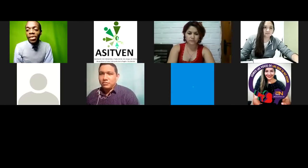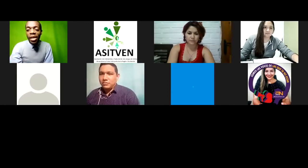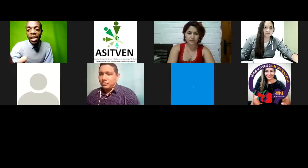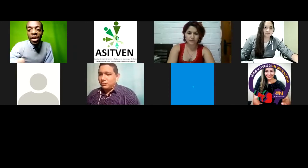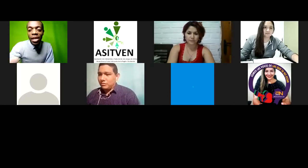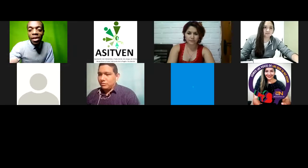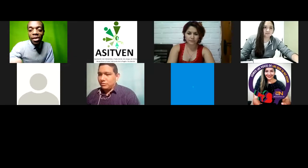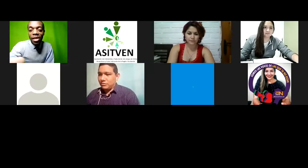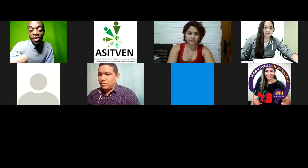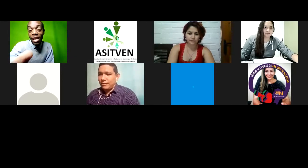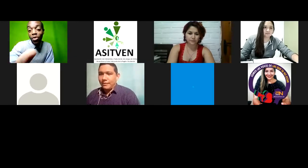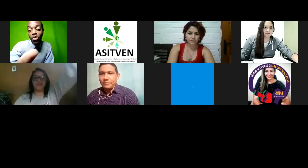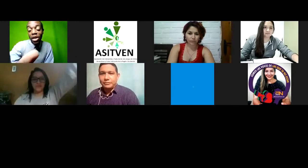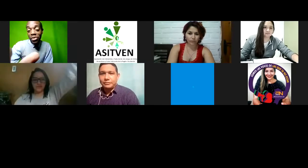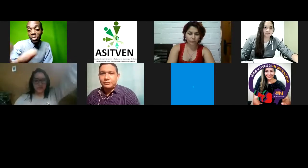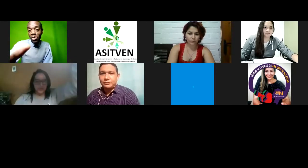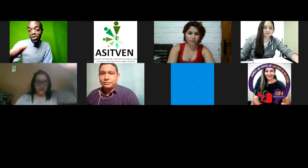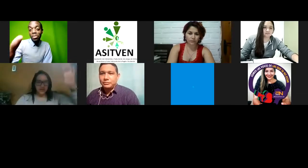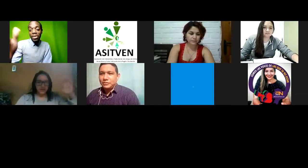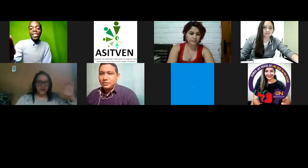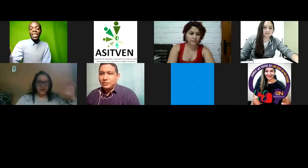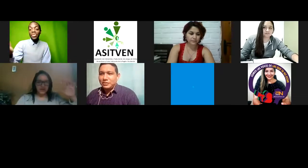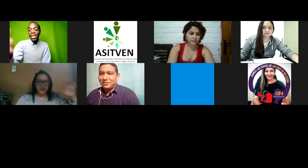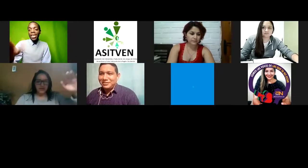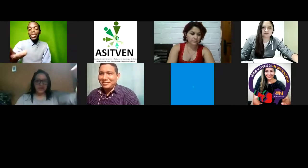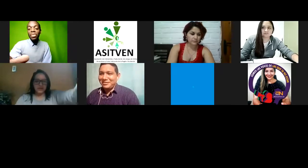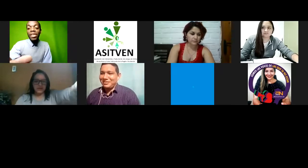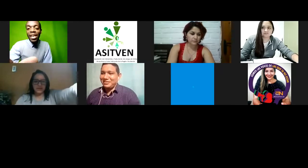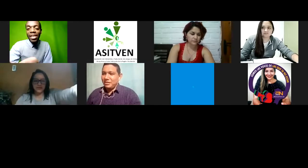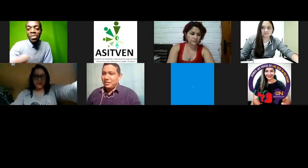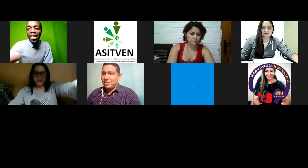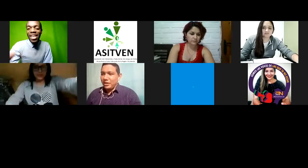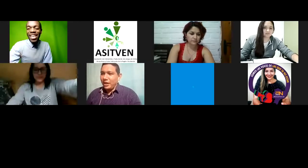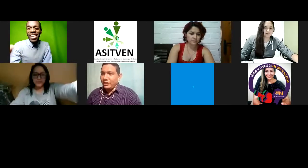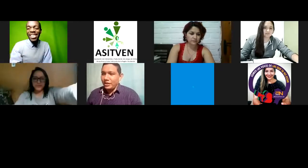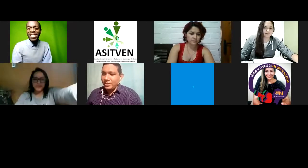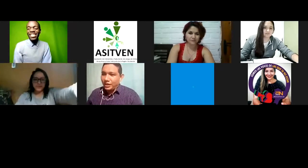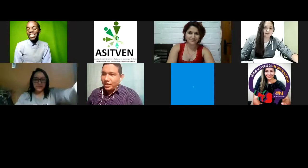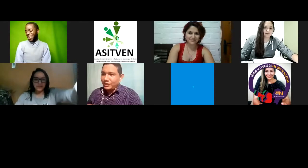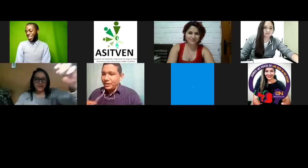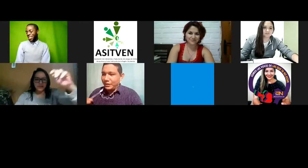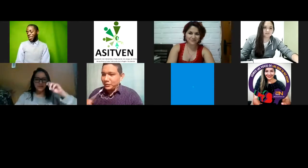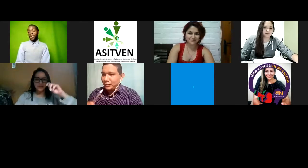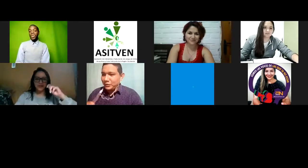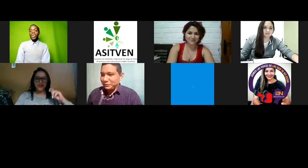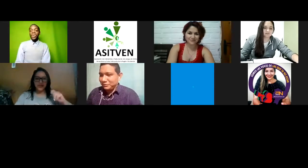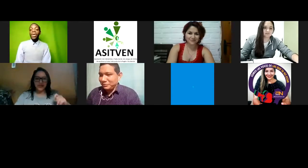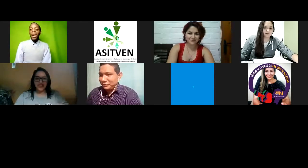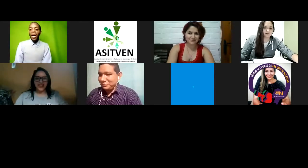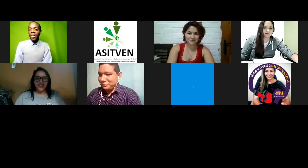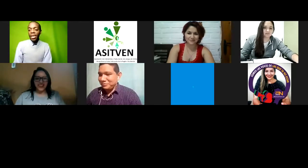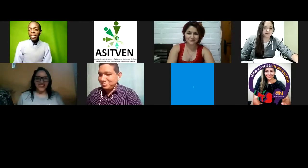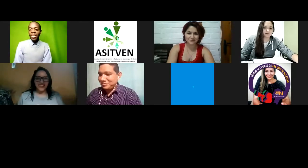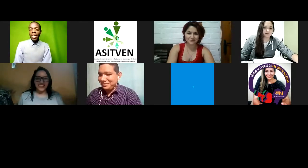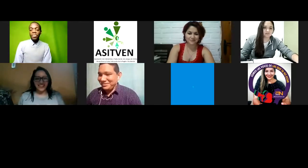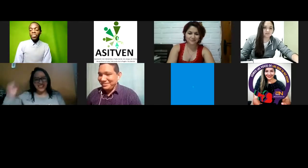Entonces, ¿qué seguías tú, Jeffer? Bueno, no sé, preséntate, Jeffer, ayer no te presentaste. Ajá, ya Jessica apareció.